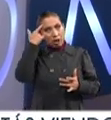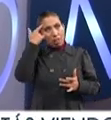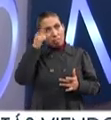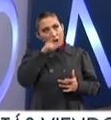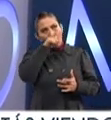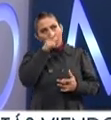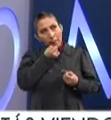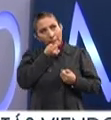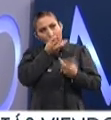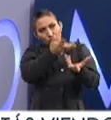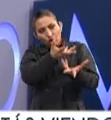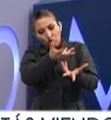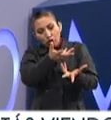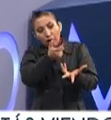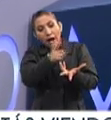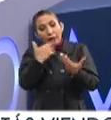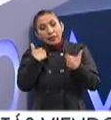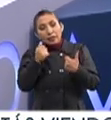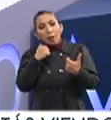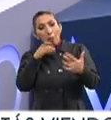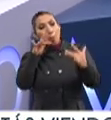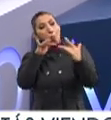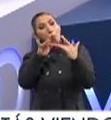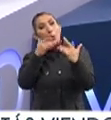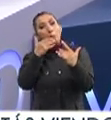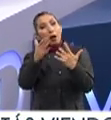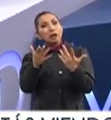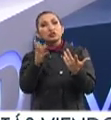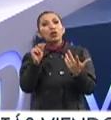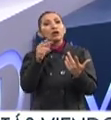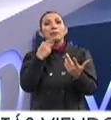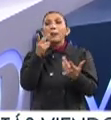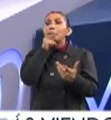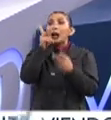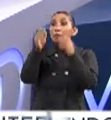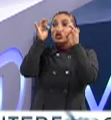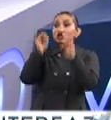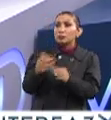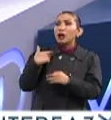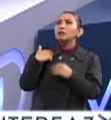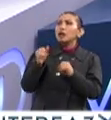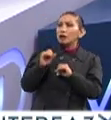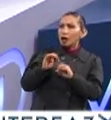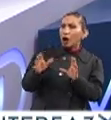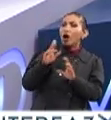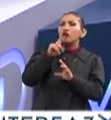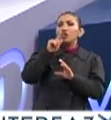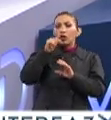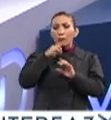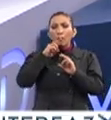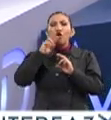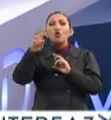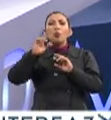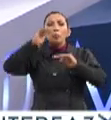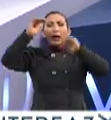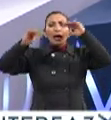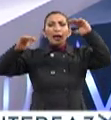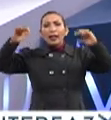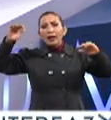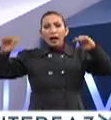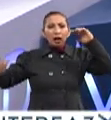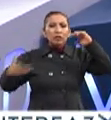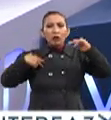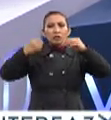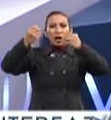tiene el lenguaje, se puede entender, ¿no? Casi sin siquiera saber las palabras, los tonos, los volúmenes, etcétera,